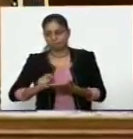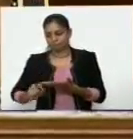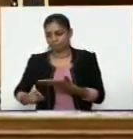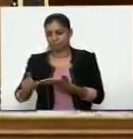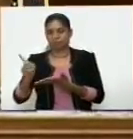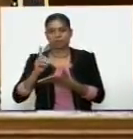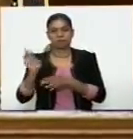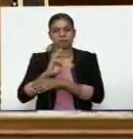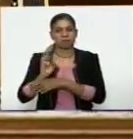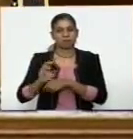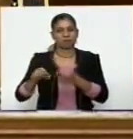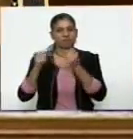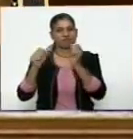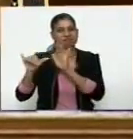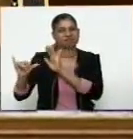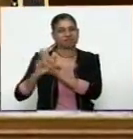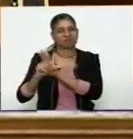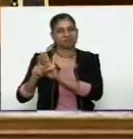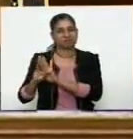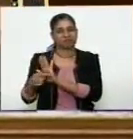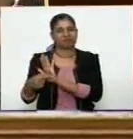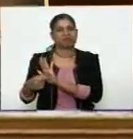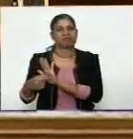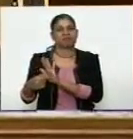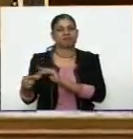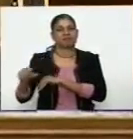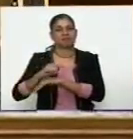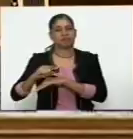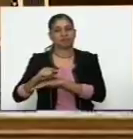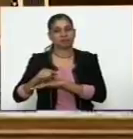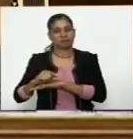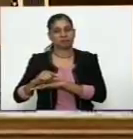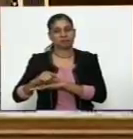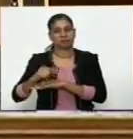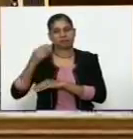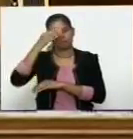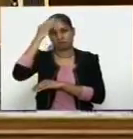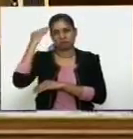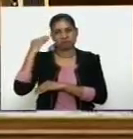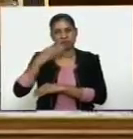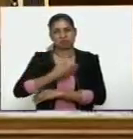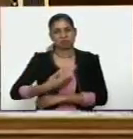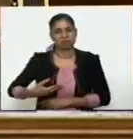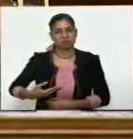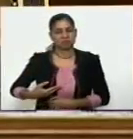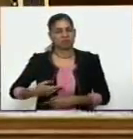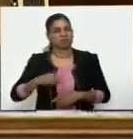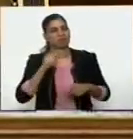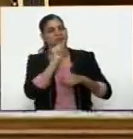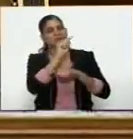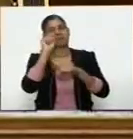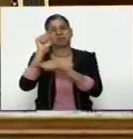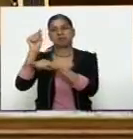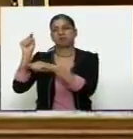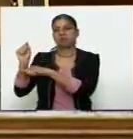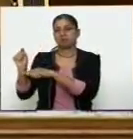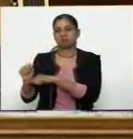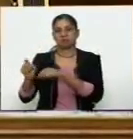ilícita, ilegítima. Un gobierno que solamente sabe vulnerar el derecho internacional